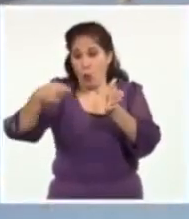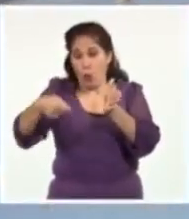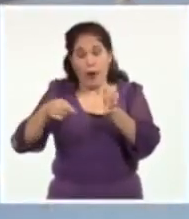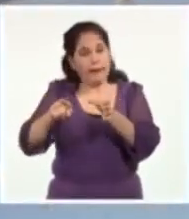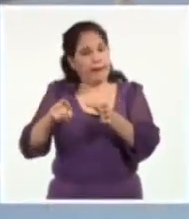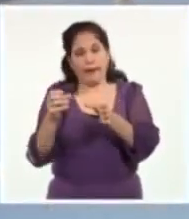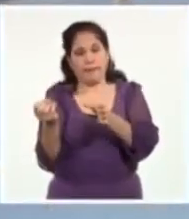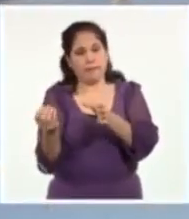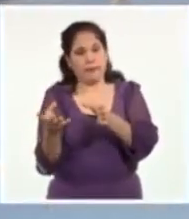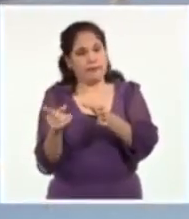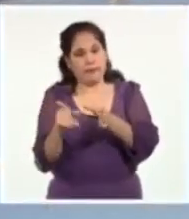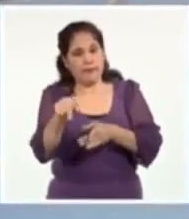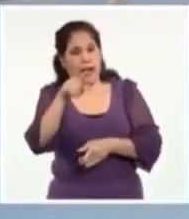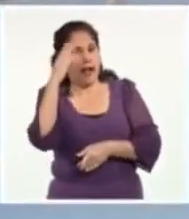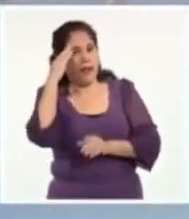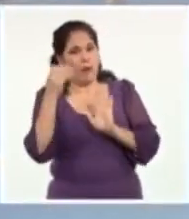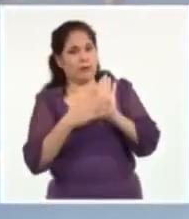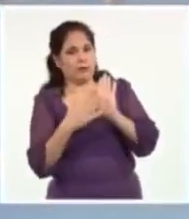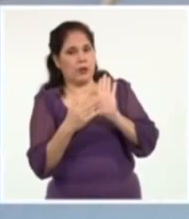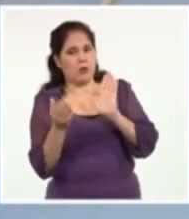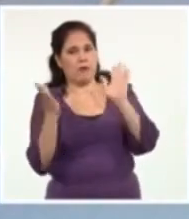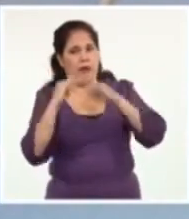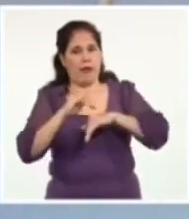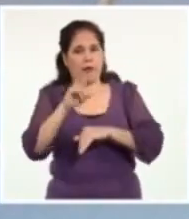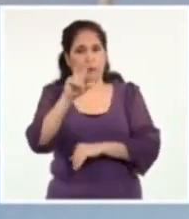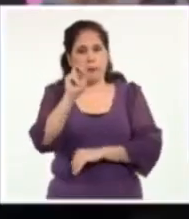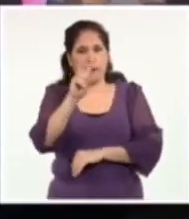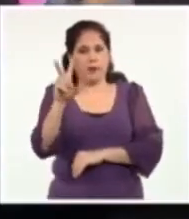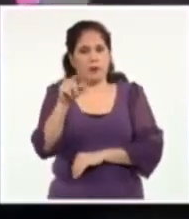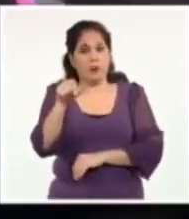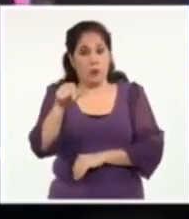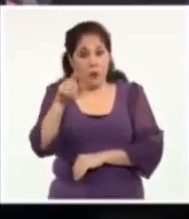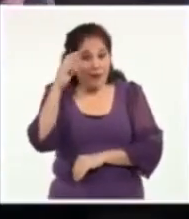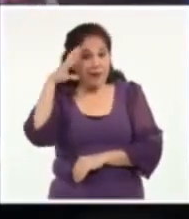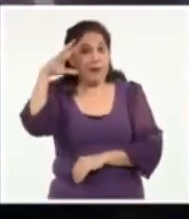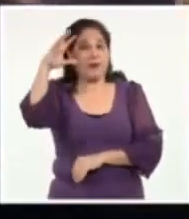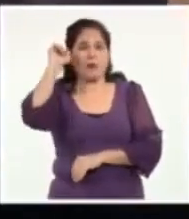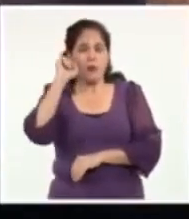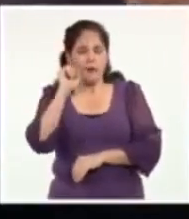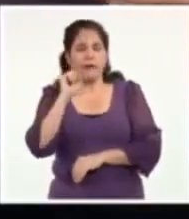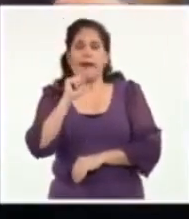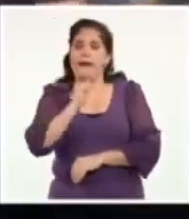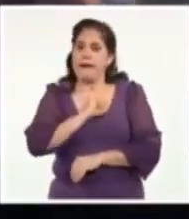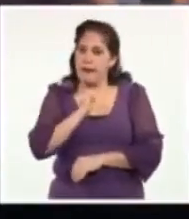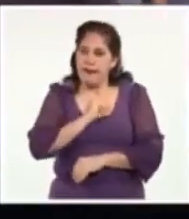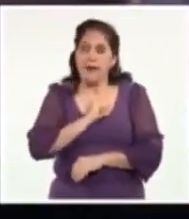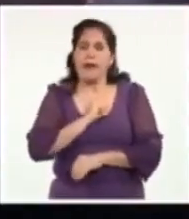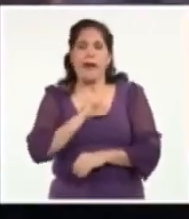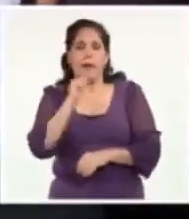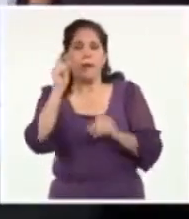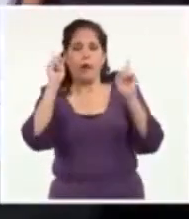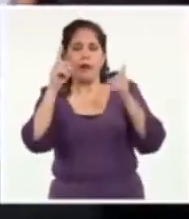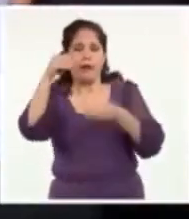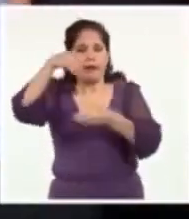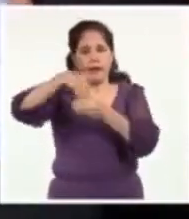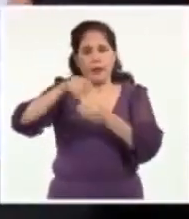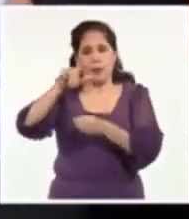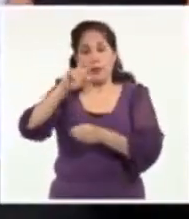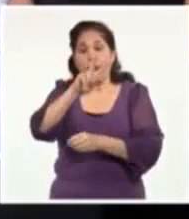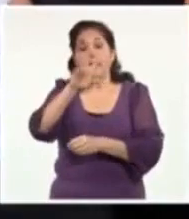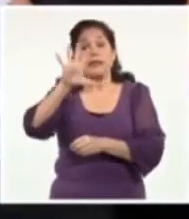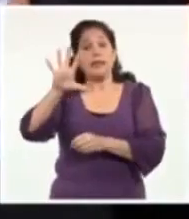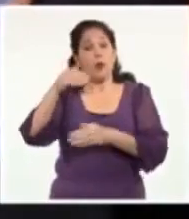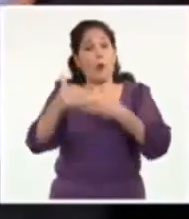por el Supremo Tribunal de Justicia de Brasil en el 2021. A pesar de los intentos por criminalizar la política a través de